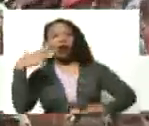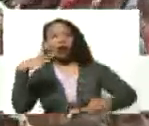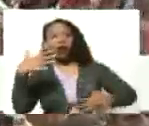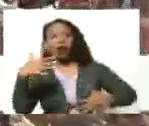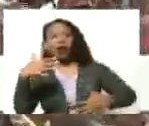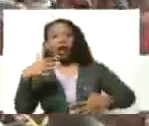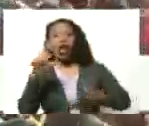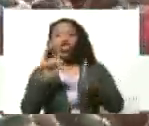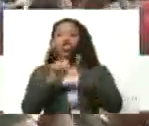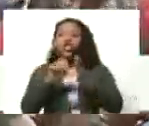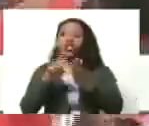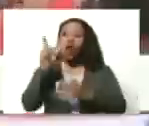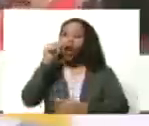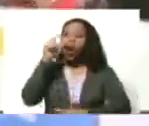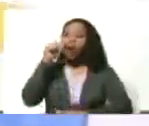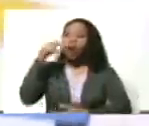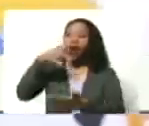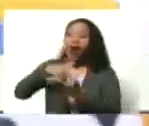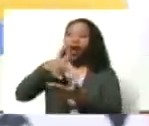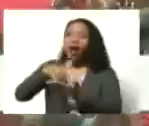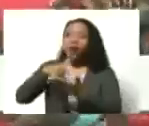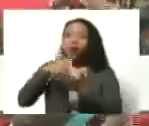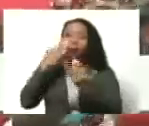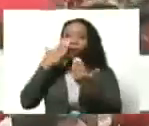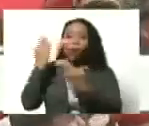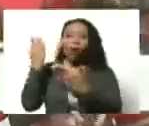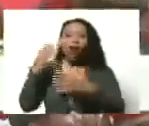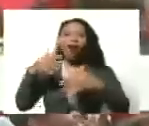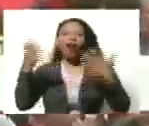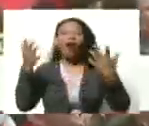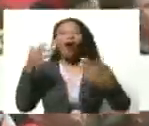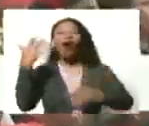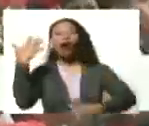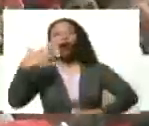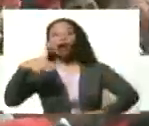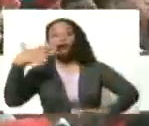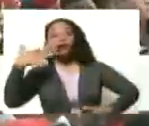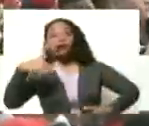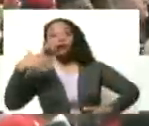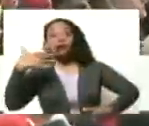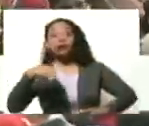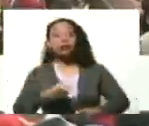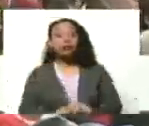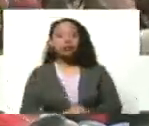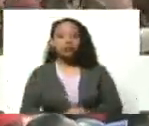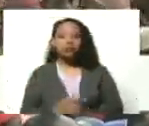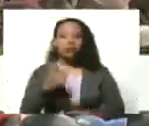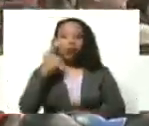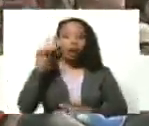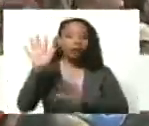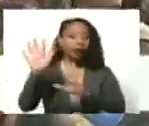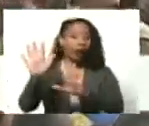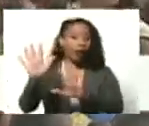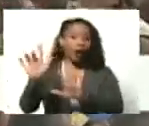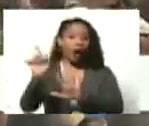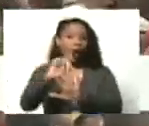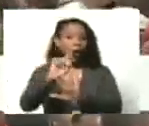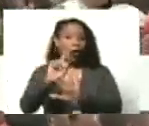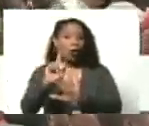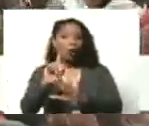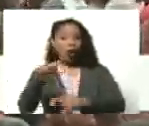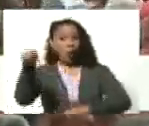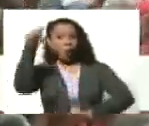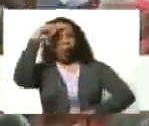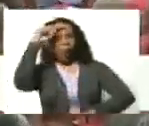¿Dónde están los hombres de Carabobo? Ajá. Epa, ya va, pero no es para que se vayan a